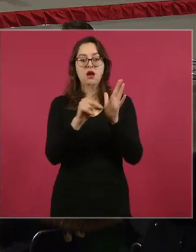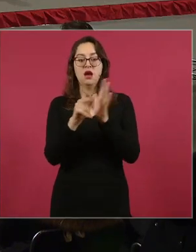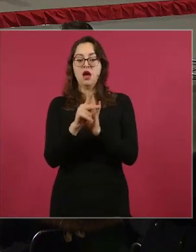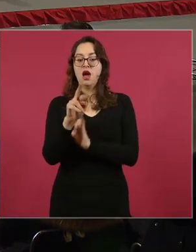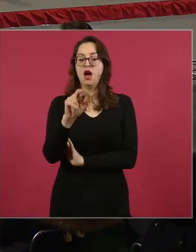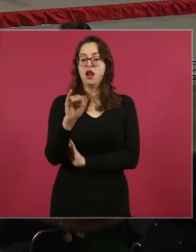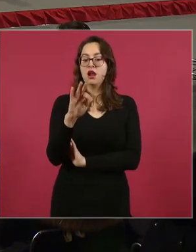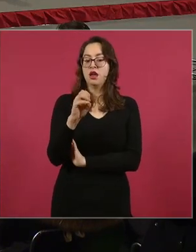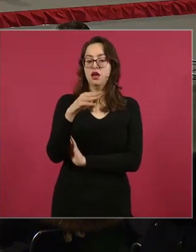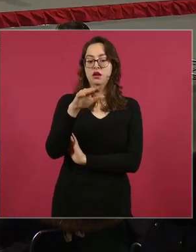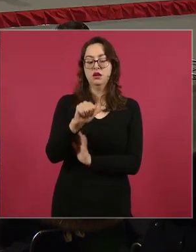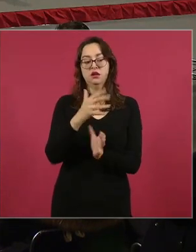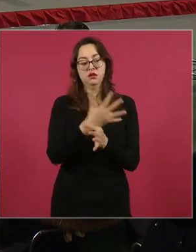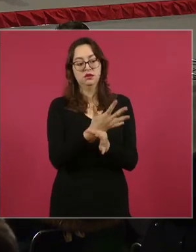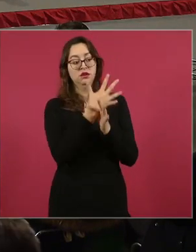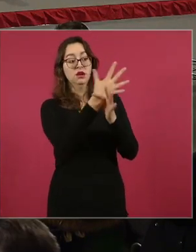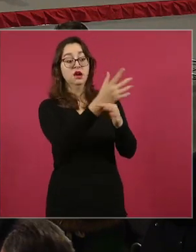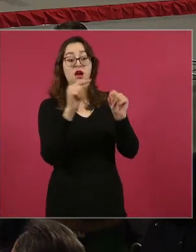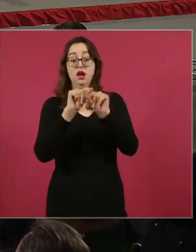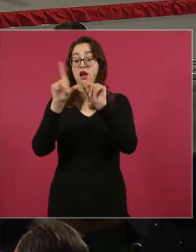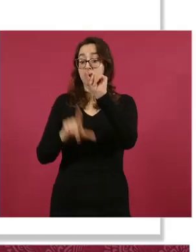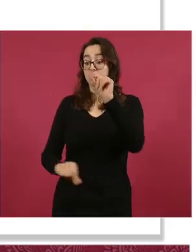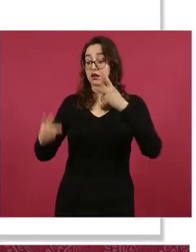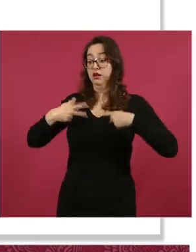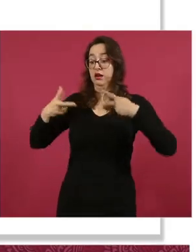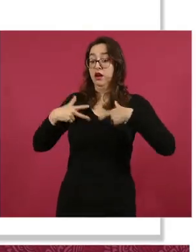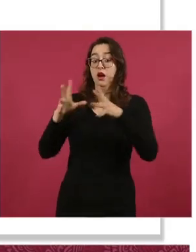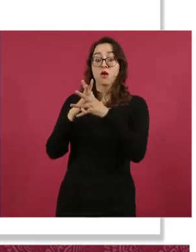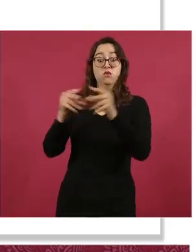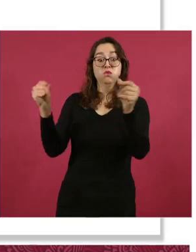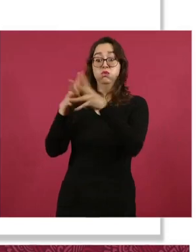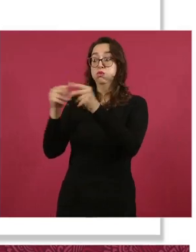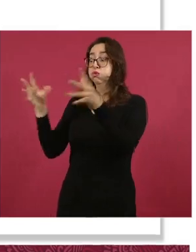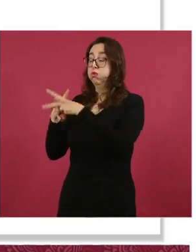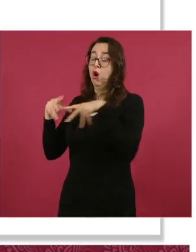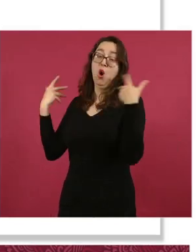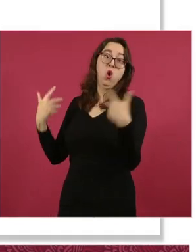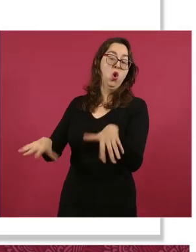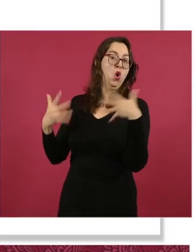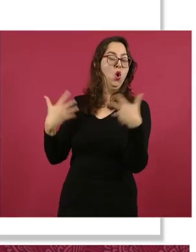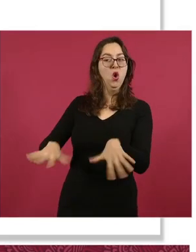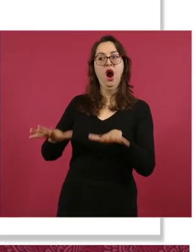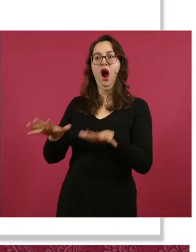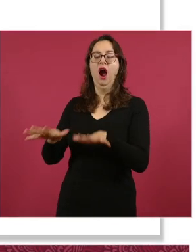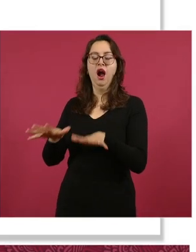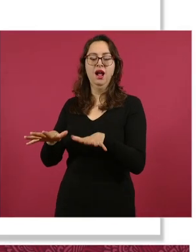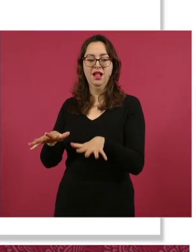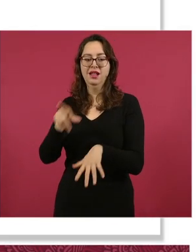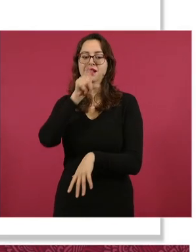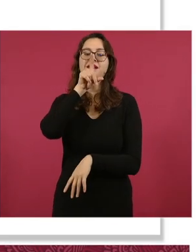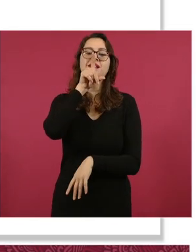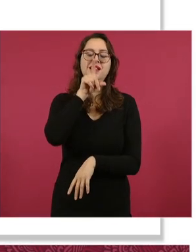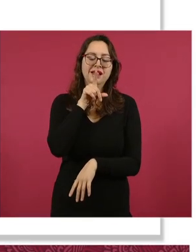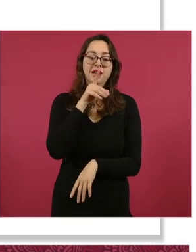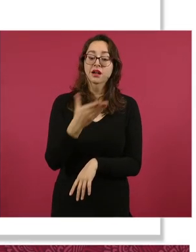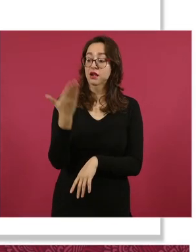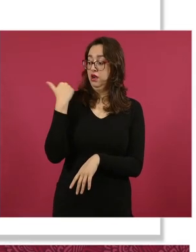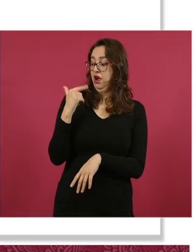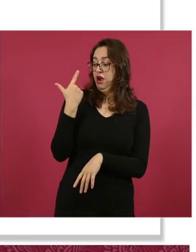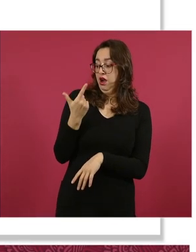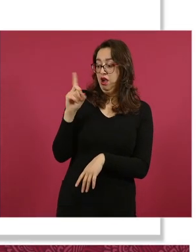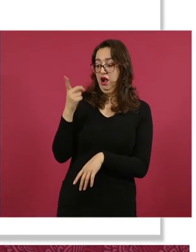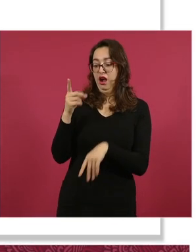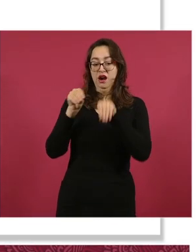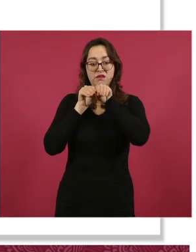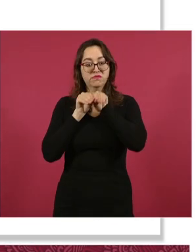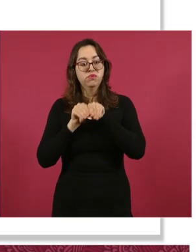de desaparecidos en México. El diario Reforma, fiel a su estilo opositor, publicó el pasado 7 de diciembre una